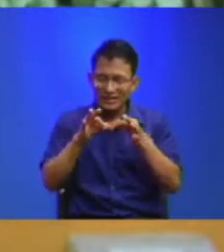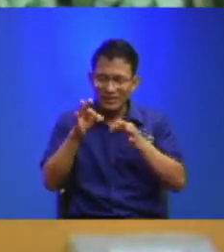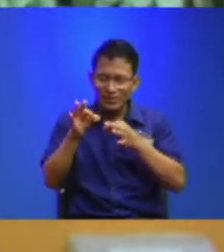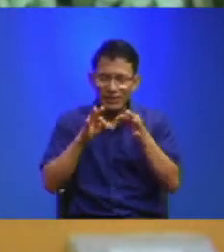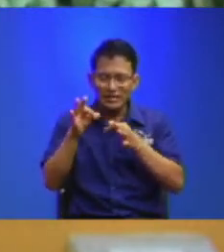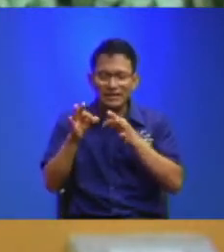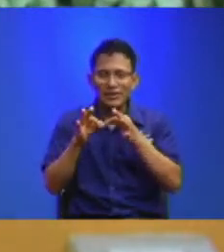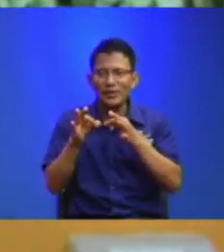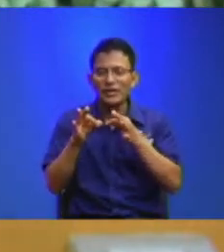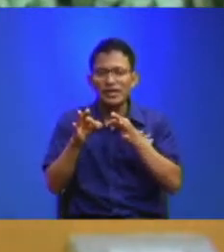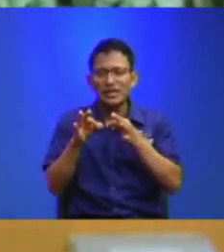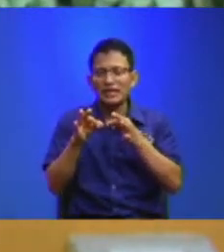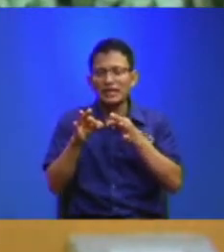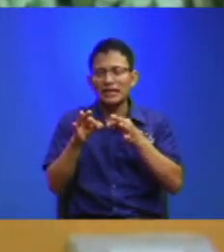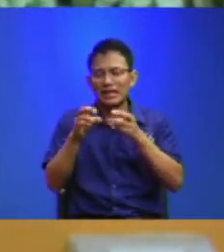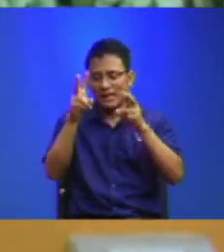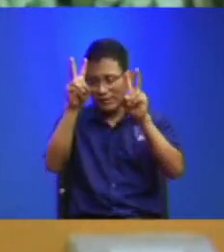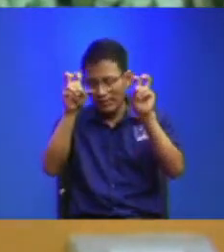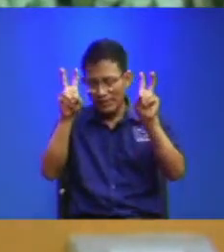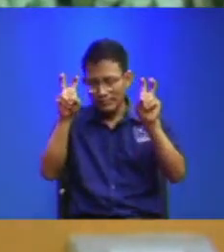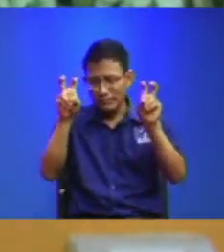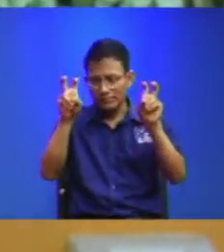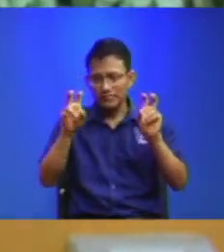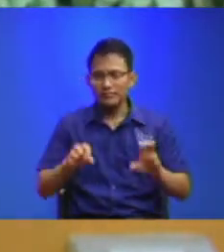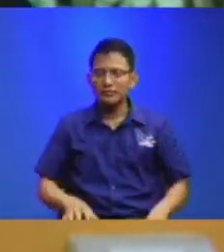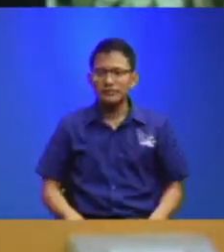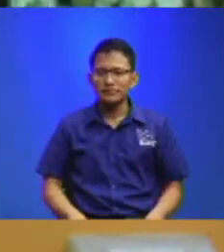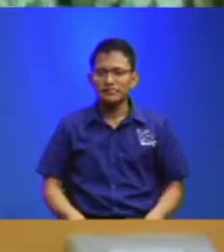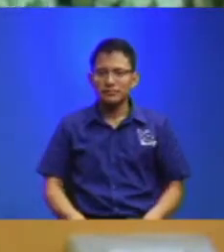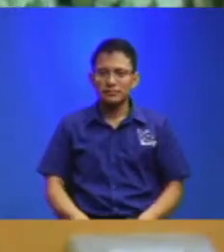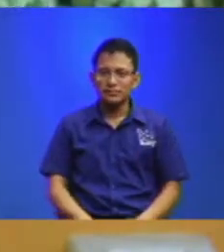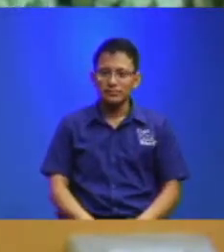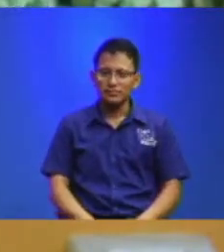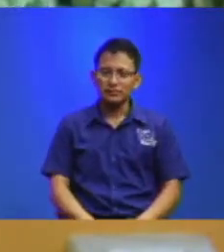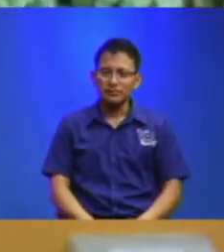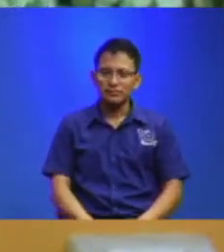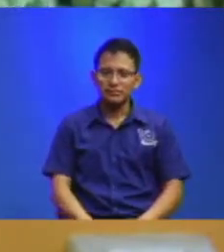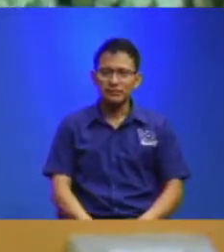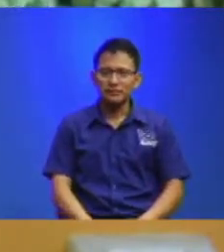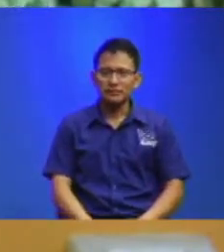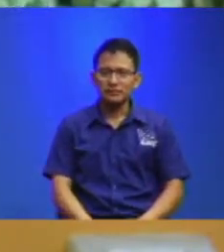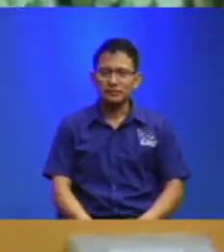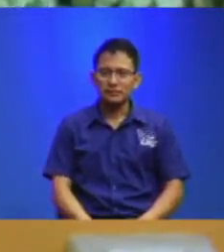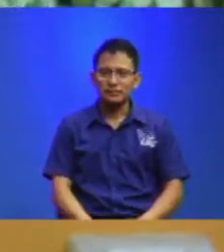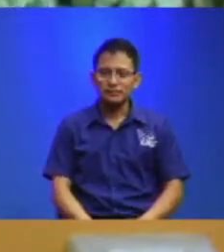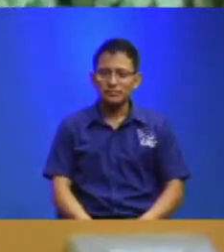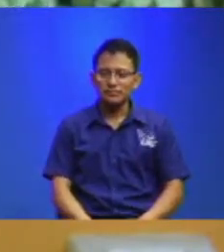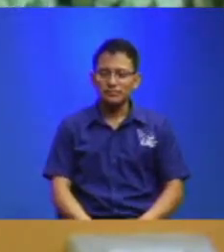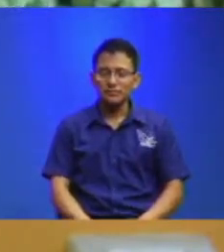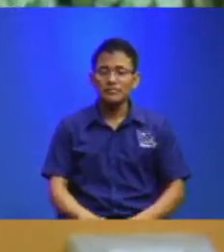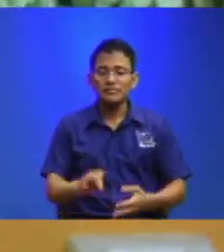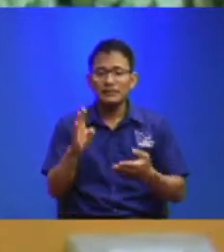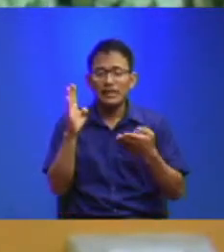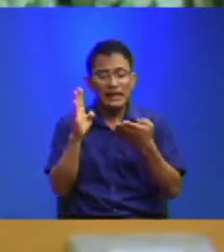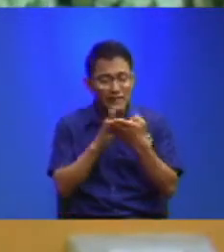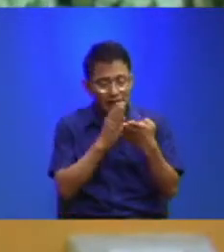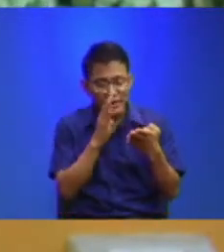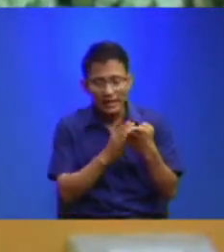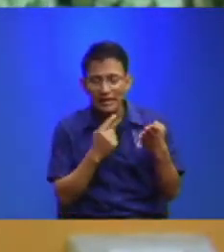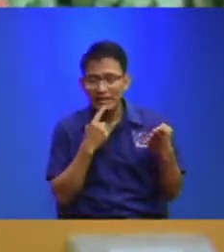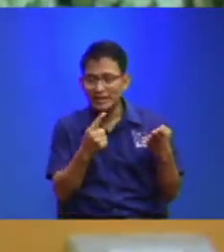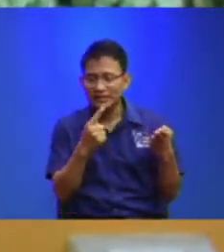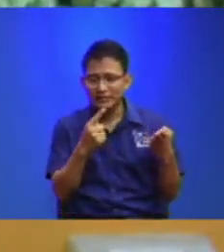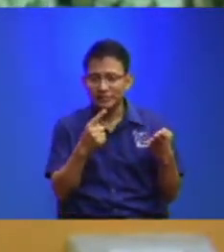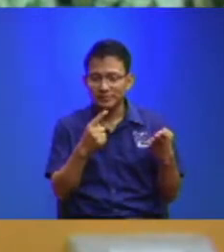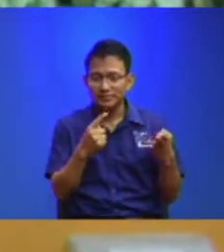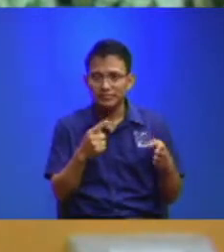esté en paz ahorita. El Señor dijo de él, el Hijo del Hombre a la verdad va a hacer lo que está escrito de él, va a